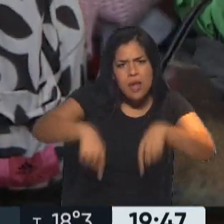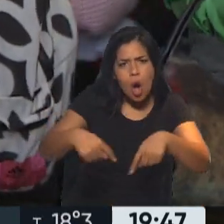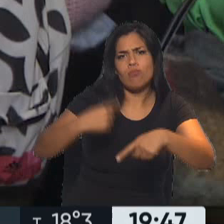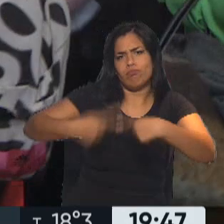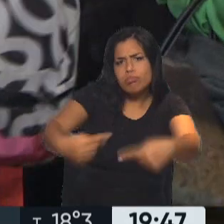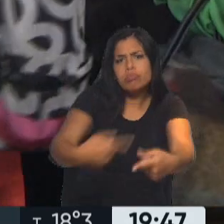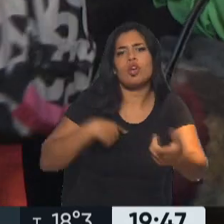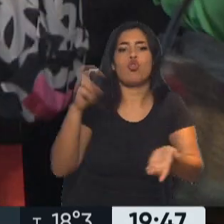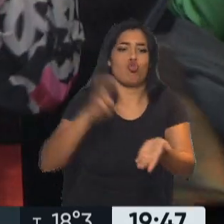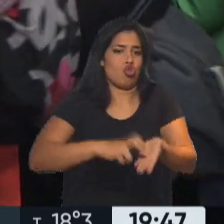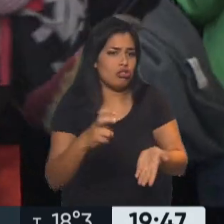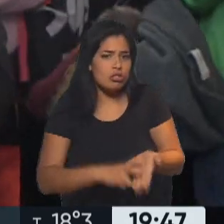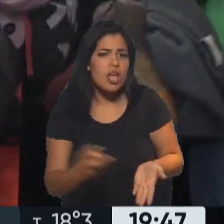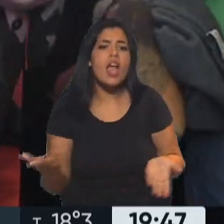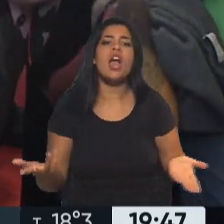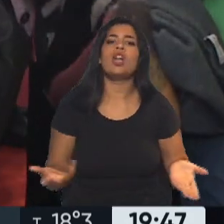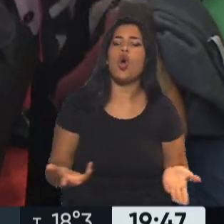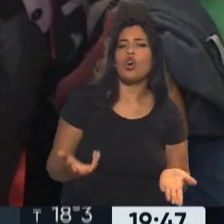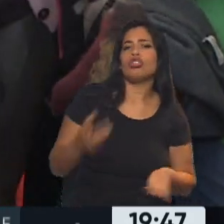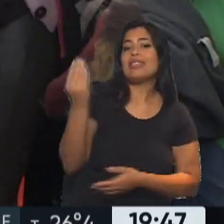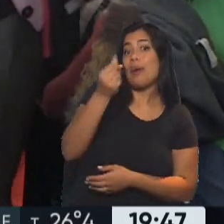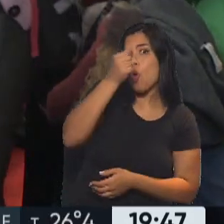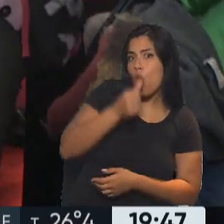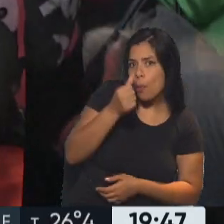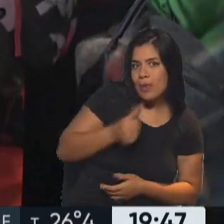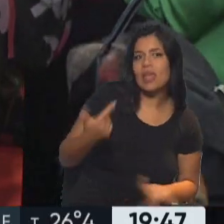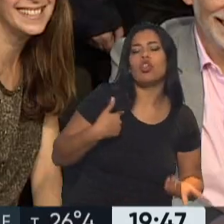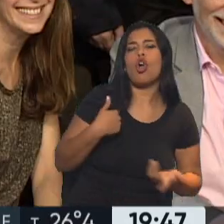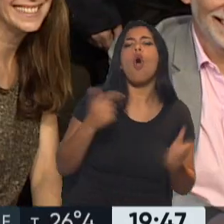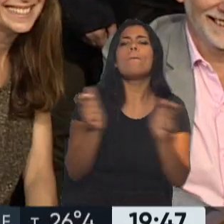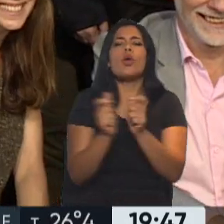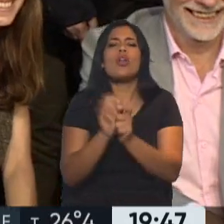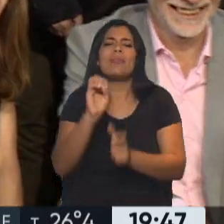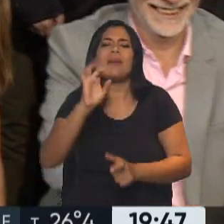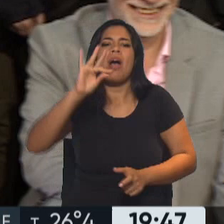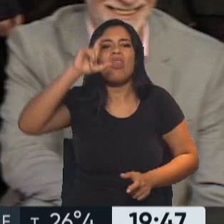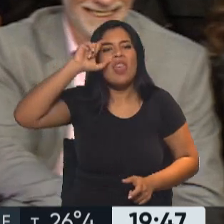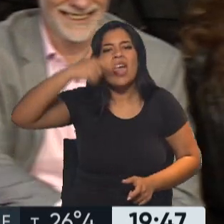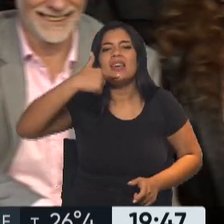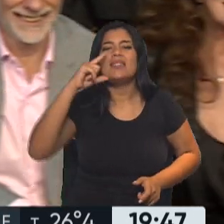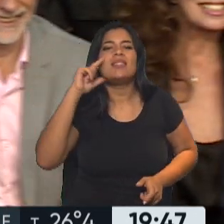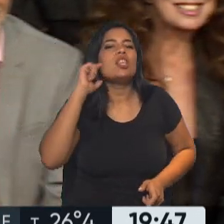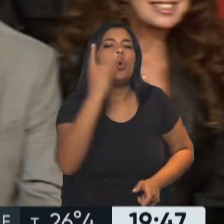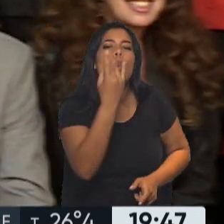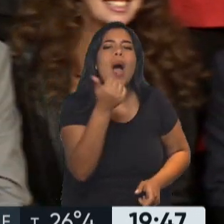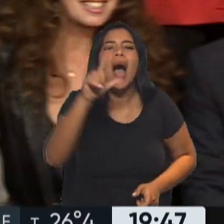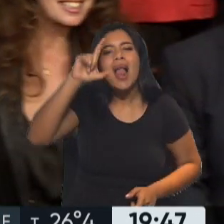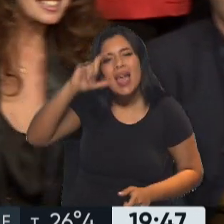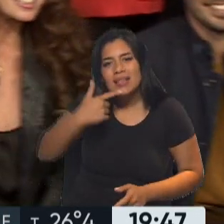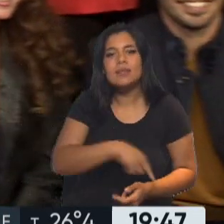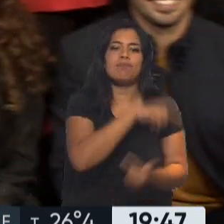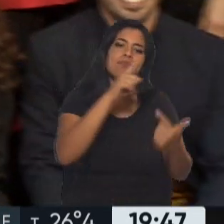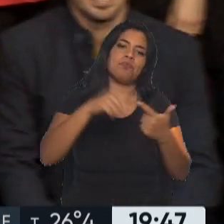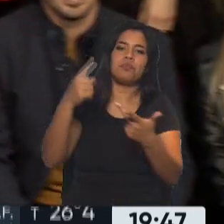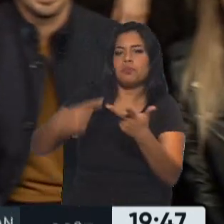de los noticieros los fines de semana, la llegada de Desiguales, nuestras películas, nuestros documentales, nuestros